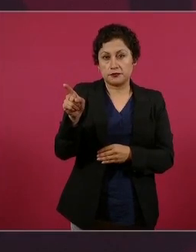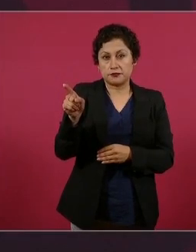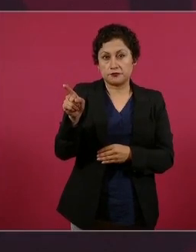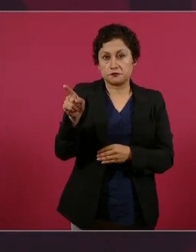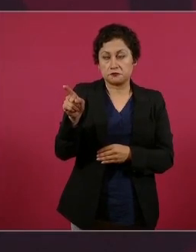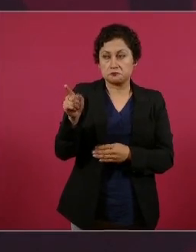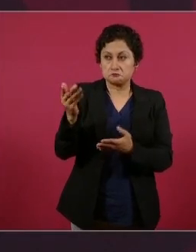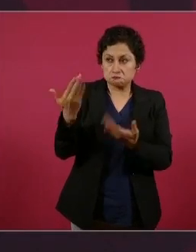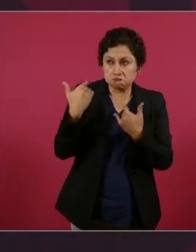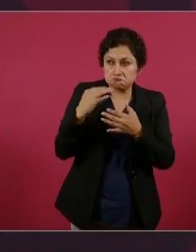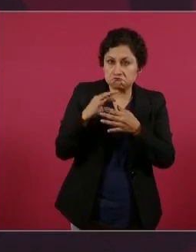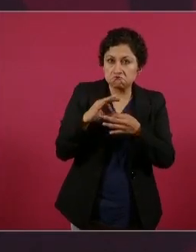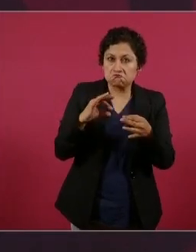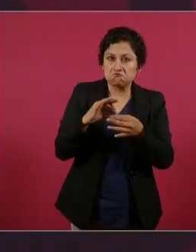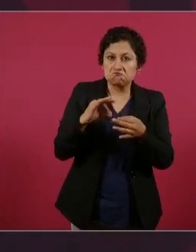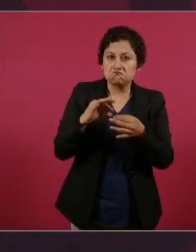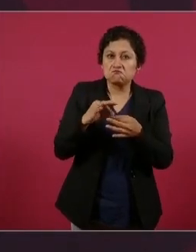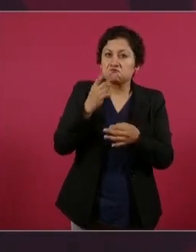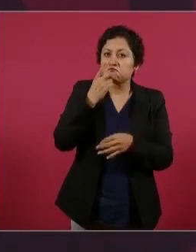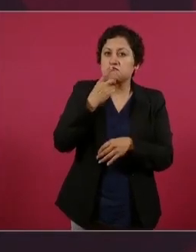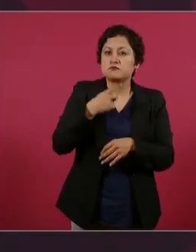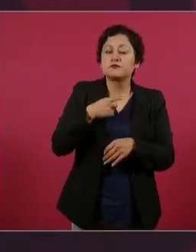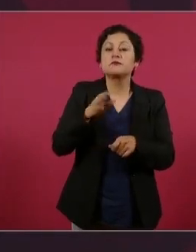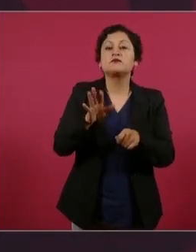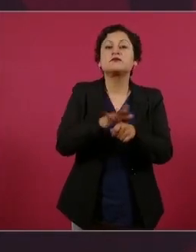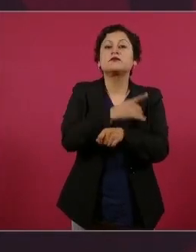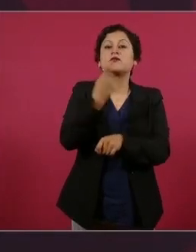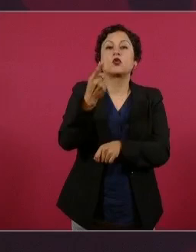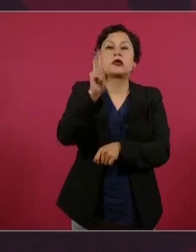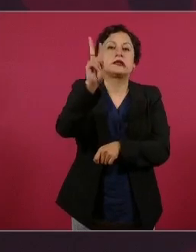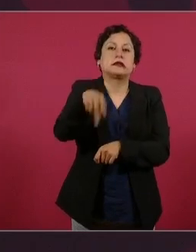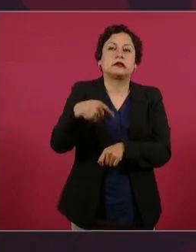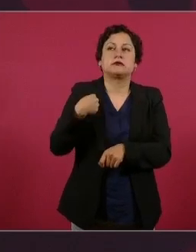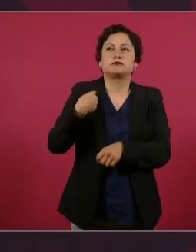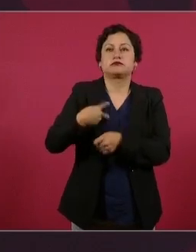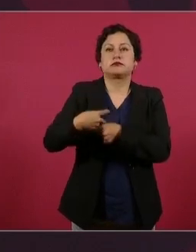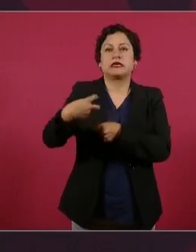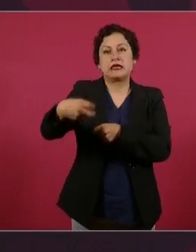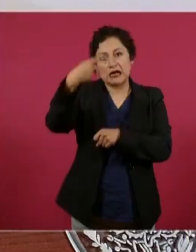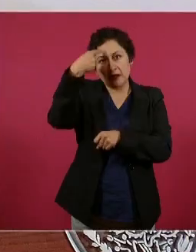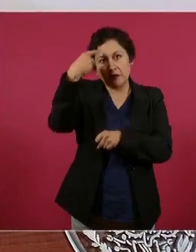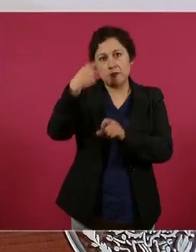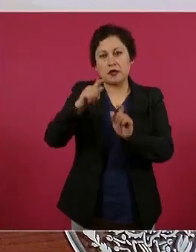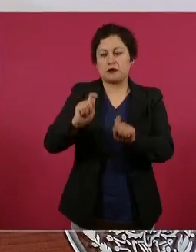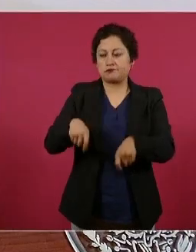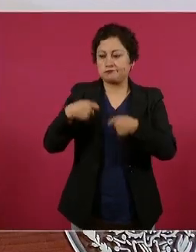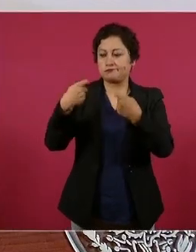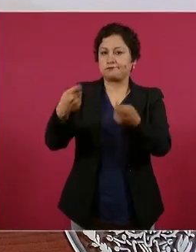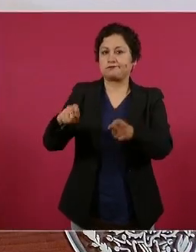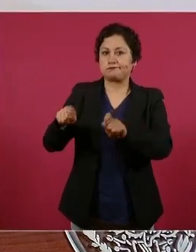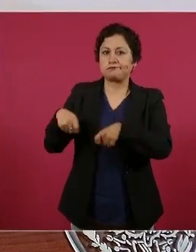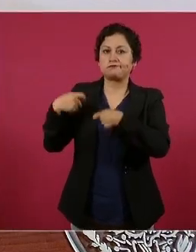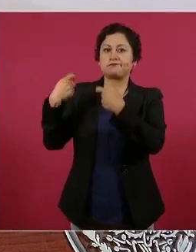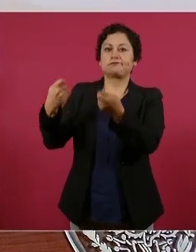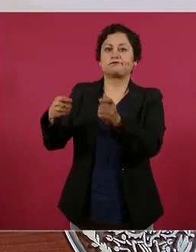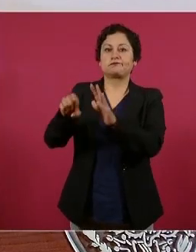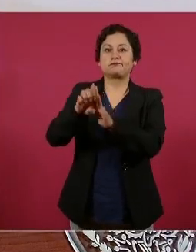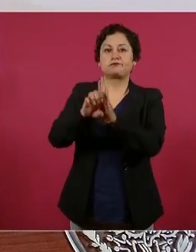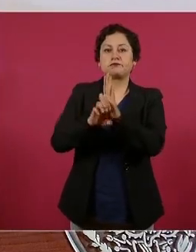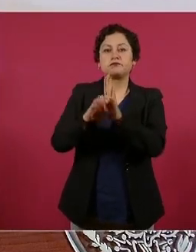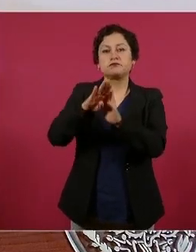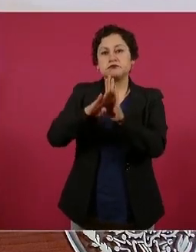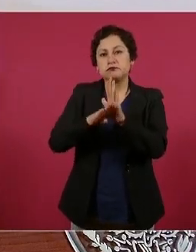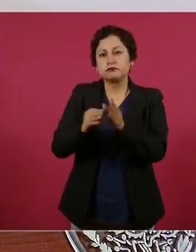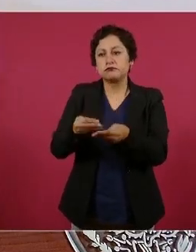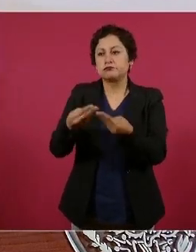que nos diga, porque me están invitando a entregar las escrituras. A lo